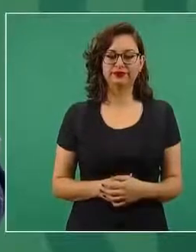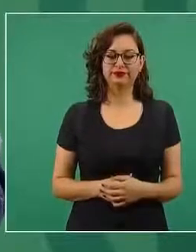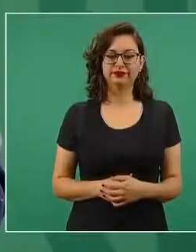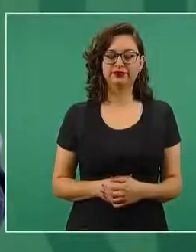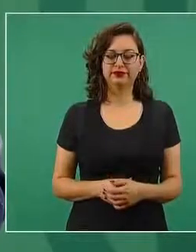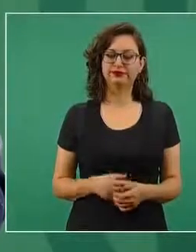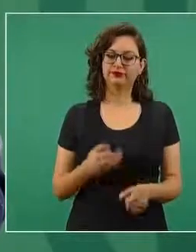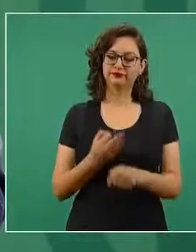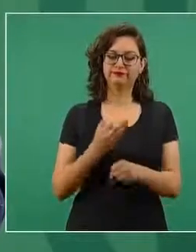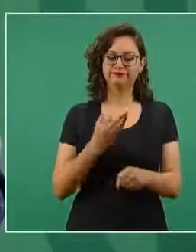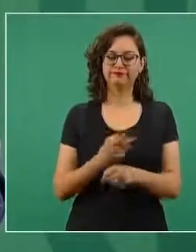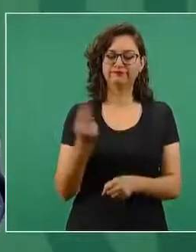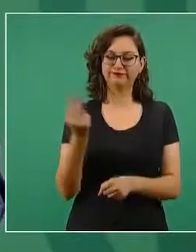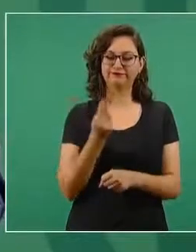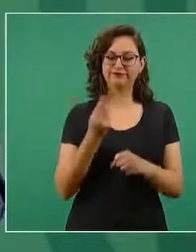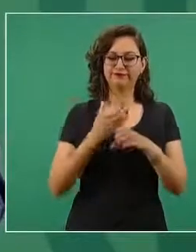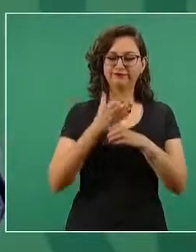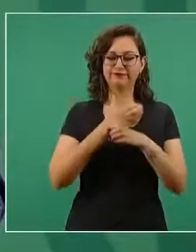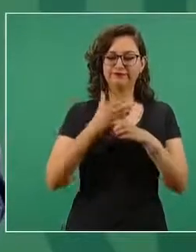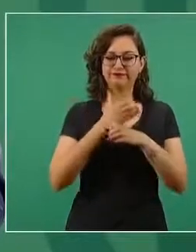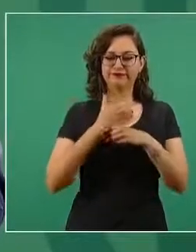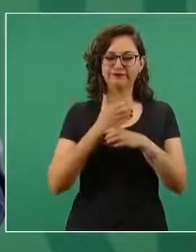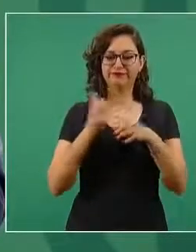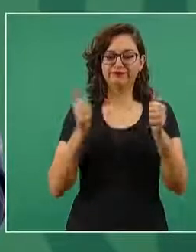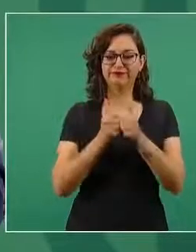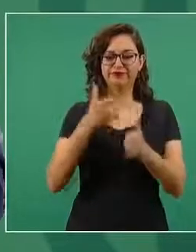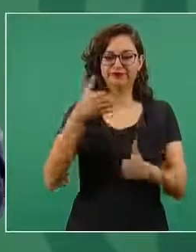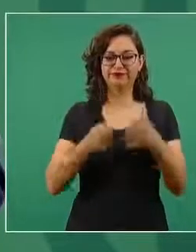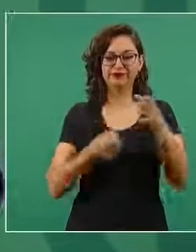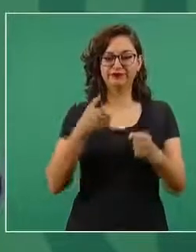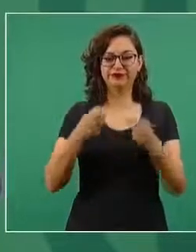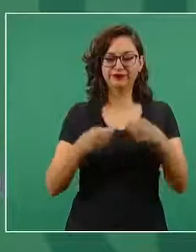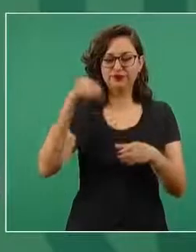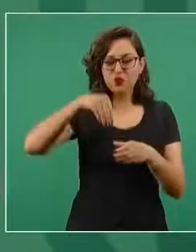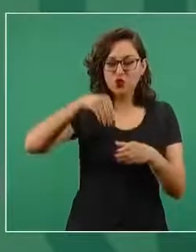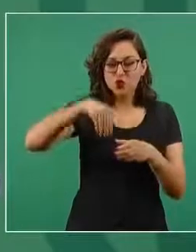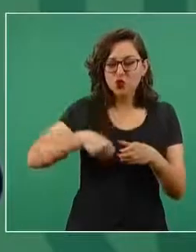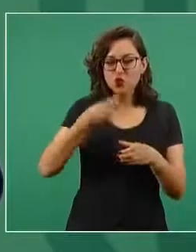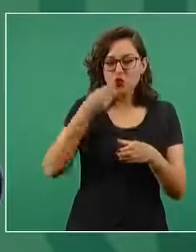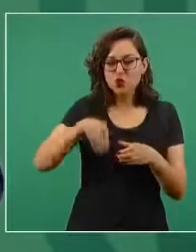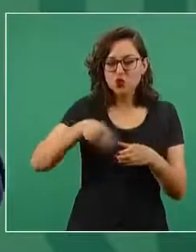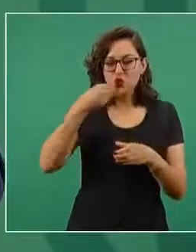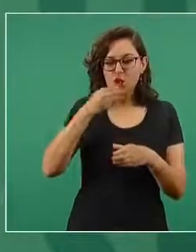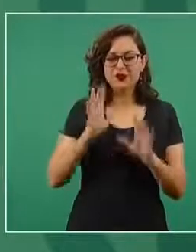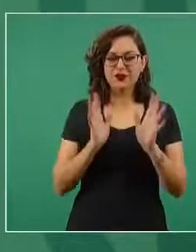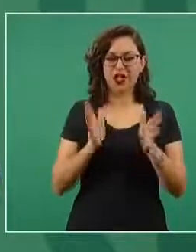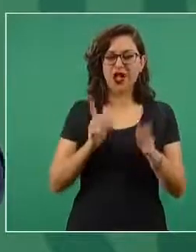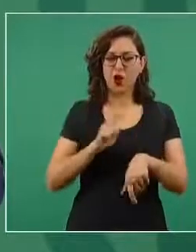del café con leche, chopeadito,